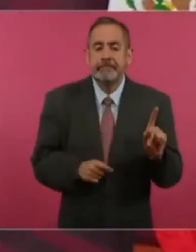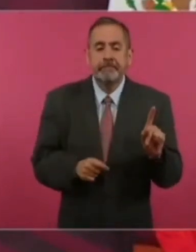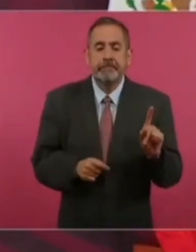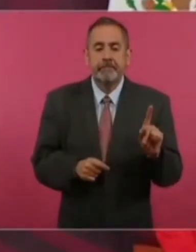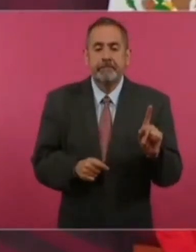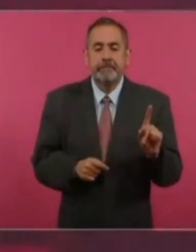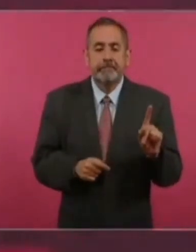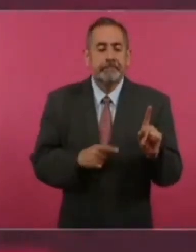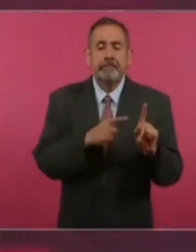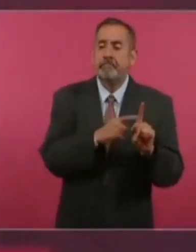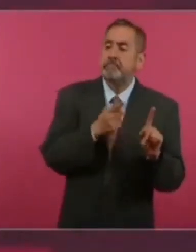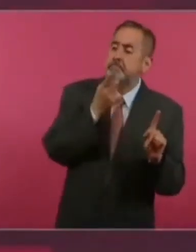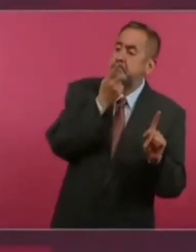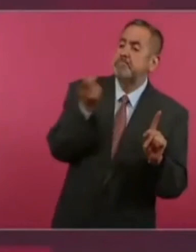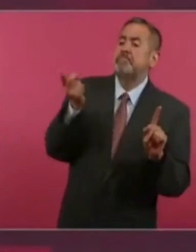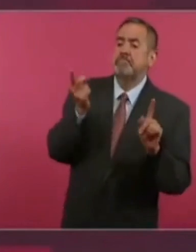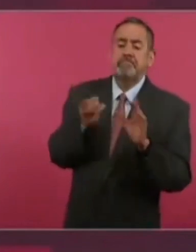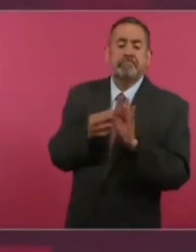que dice,